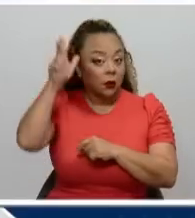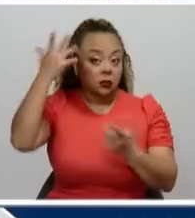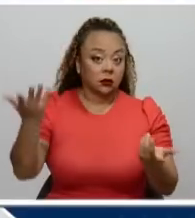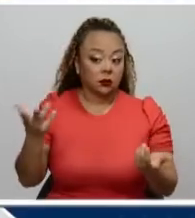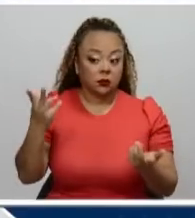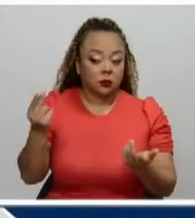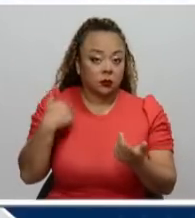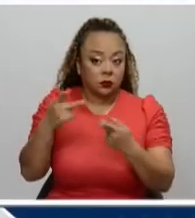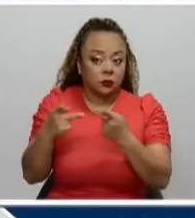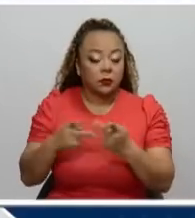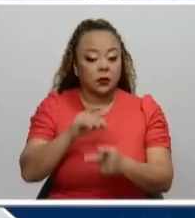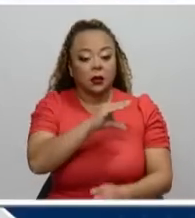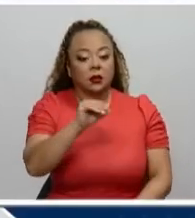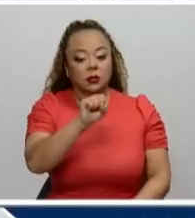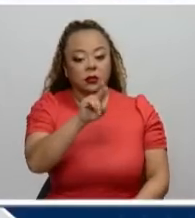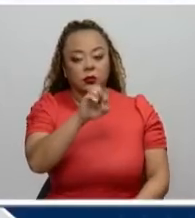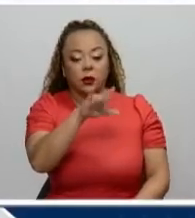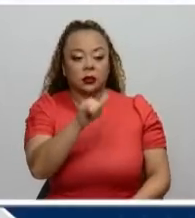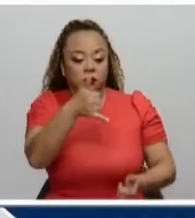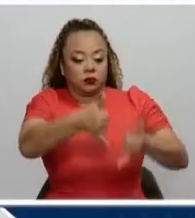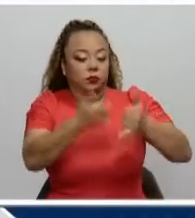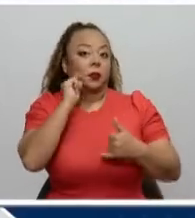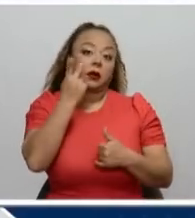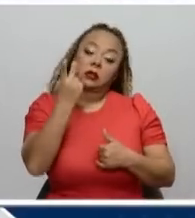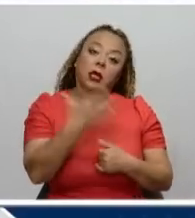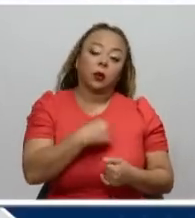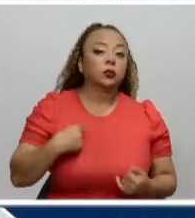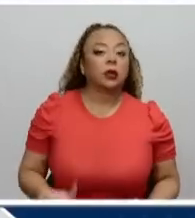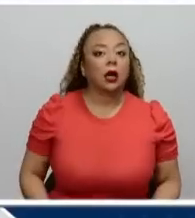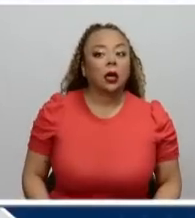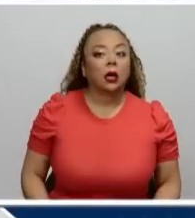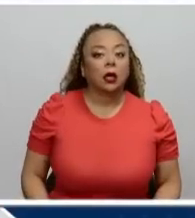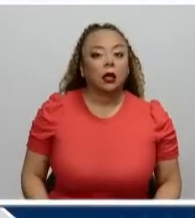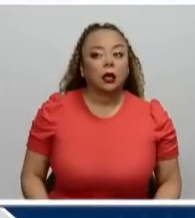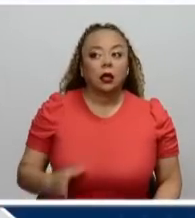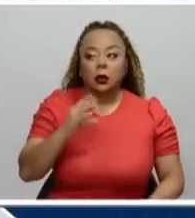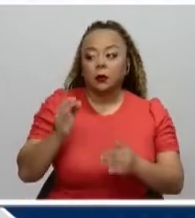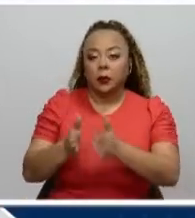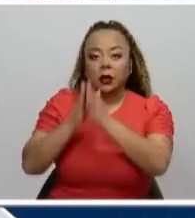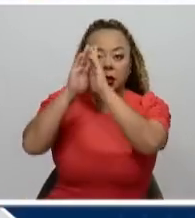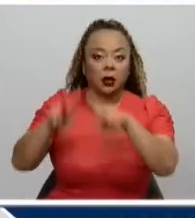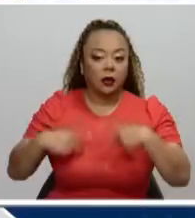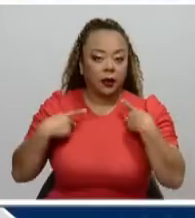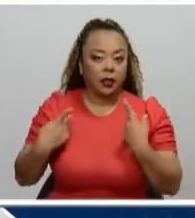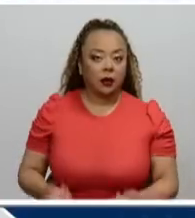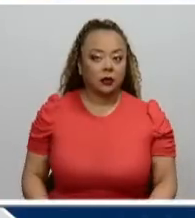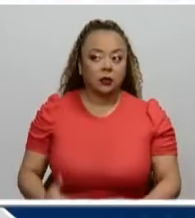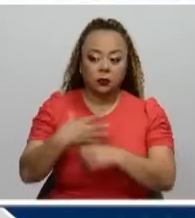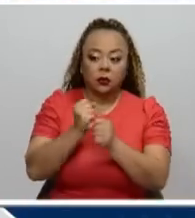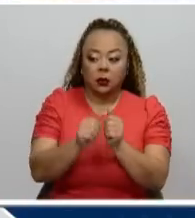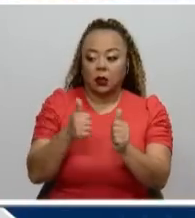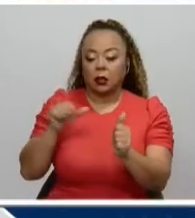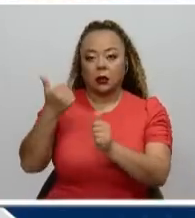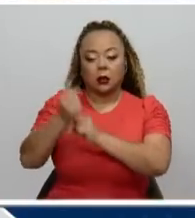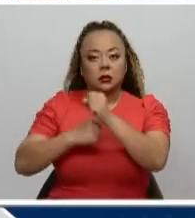no no tengo cambio y Aarón Suárez ponerse unas plataformas pedirle a la vida que lo haga hacia atrás